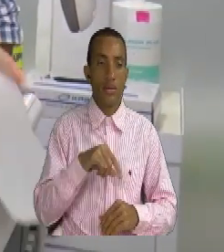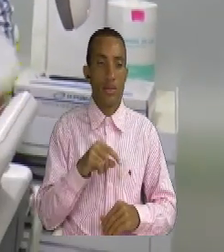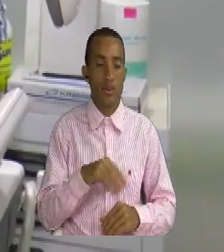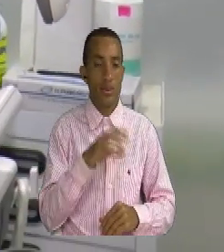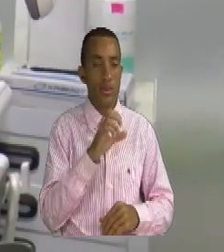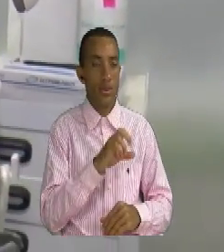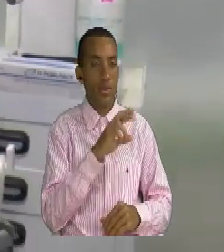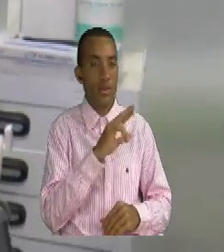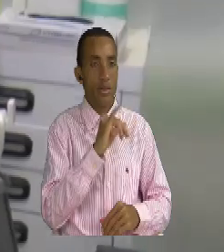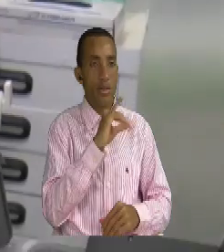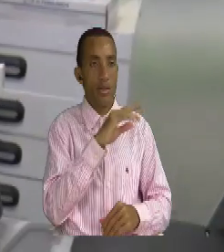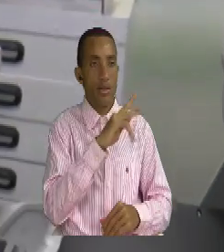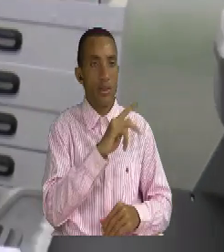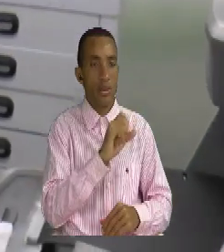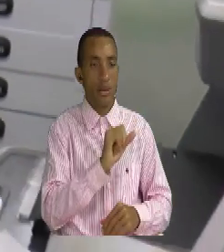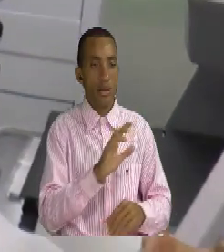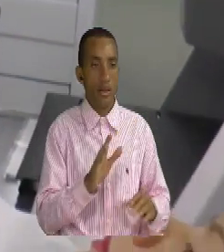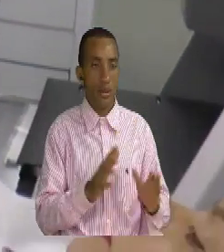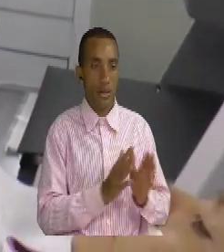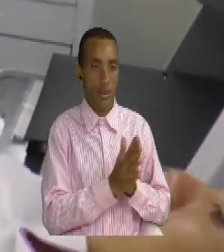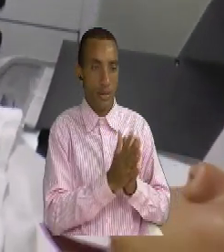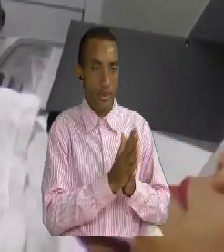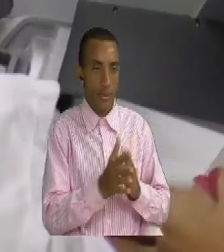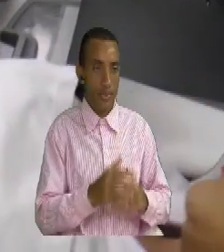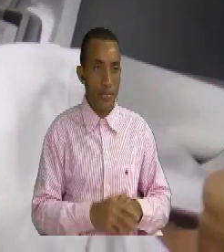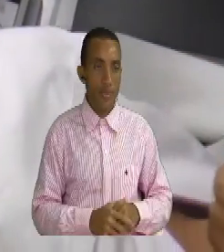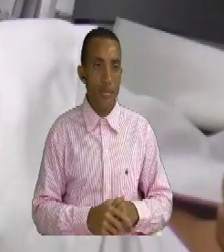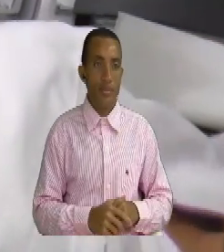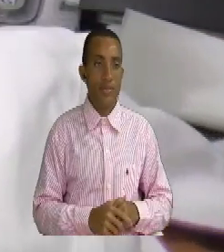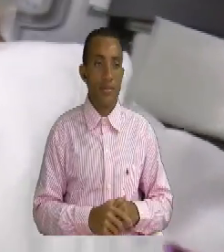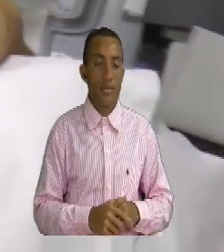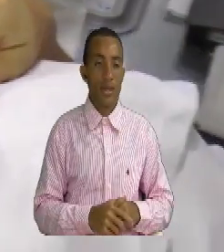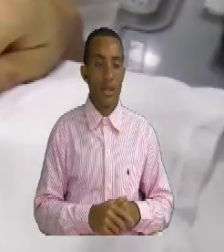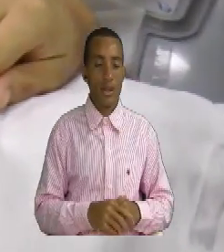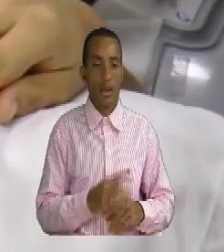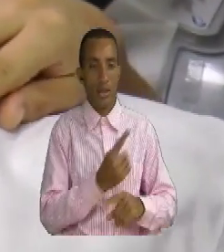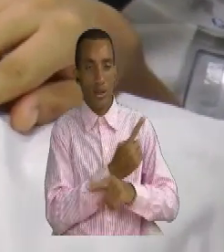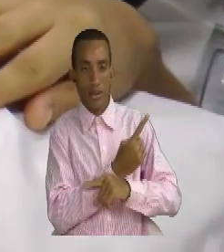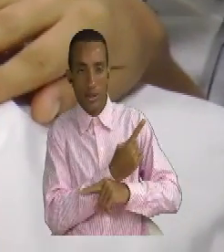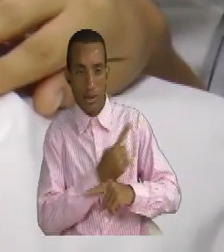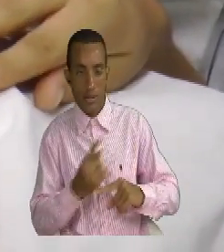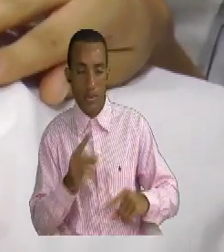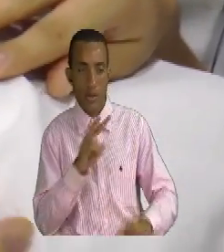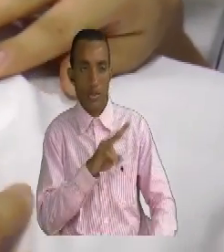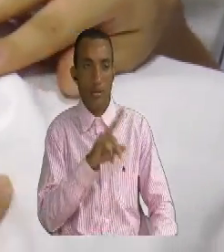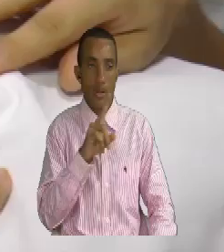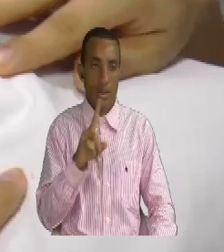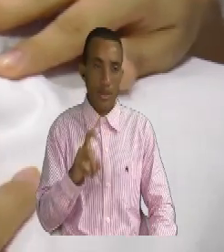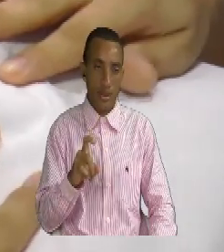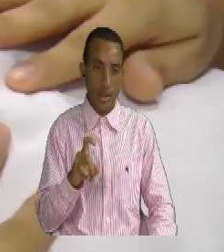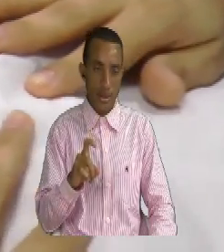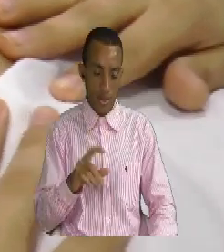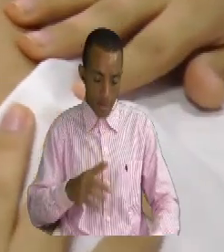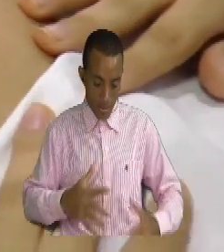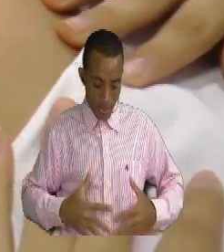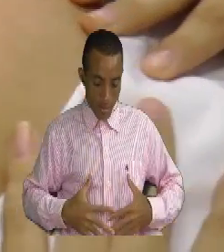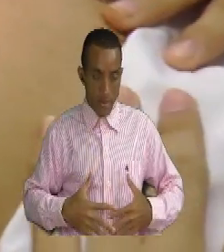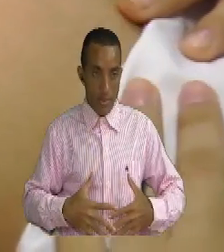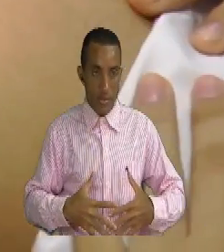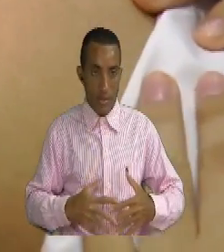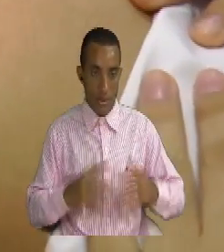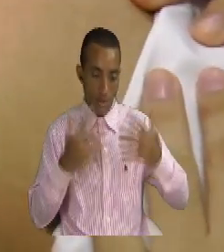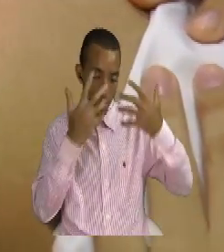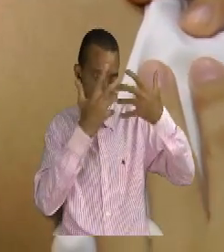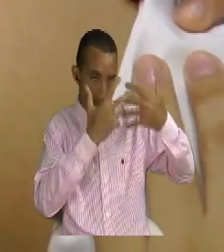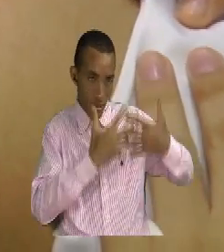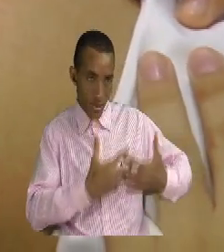del día de hoy. Le vamos a hacer la ecografía de detalle anatómico. Está en la semana 26 de embarazo como tal. Vamos a mirar la anatomía de su bebé de forma